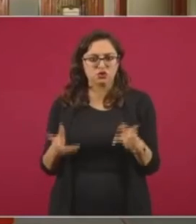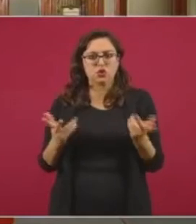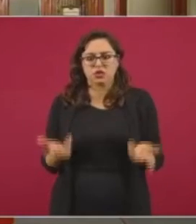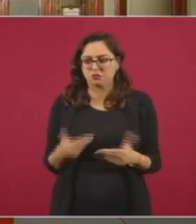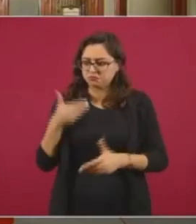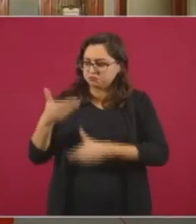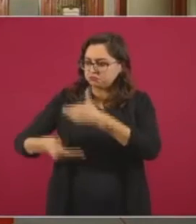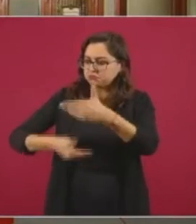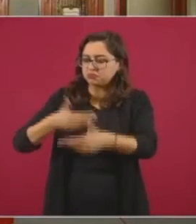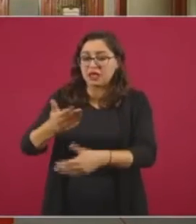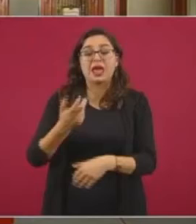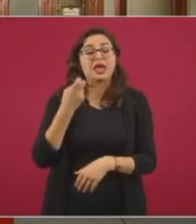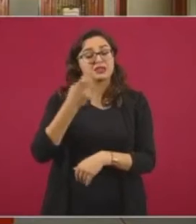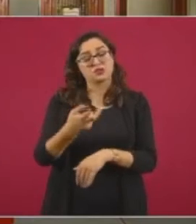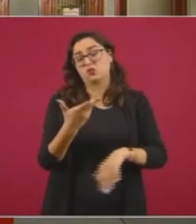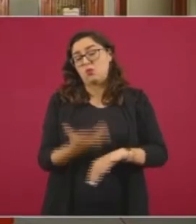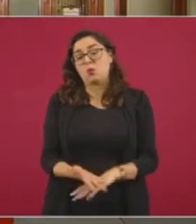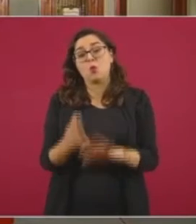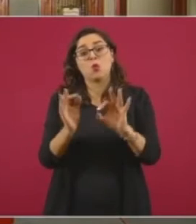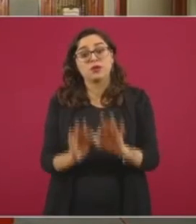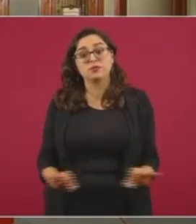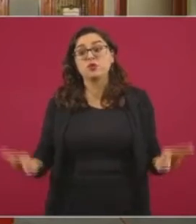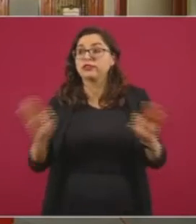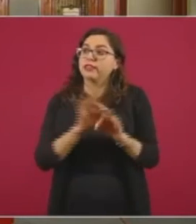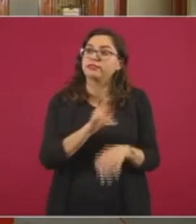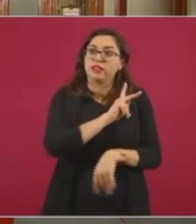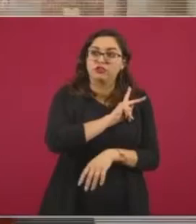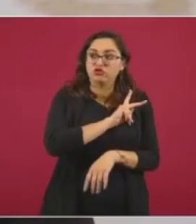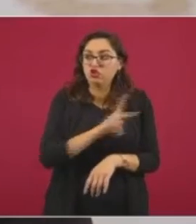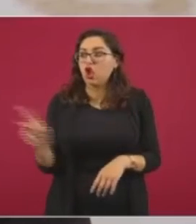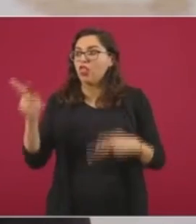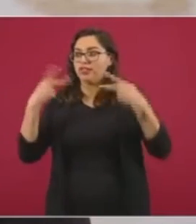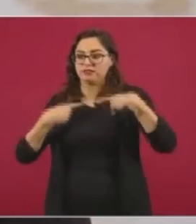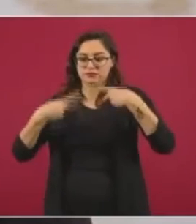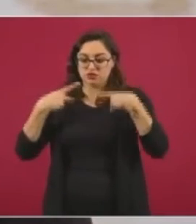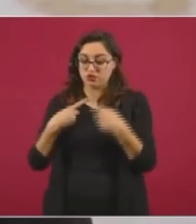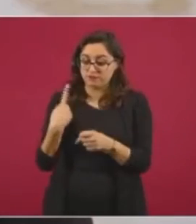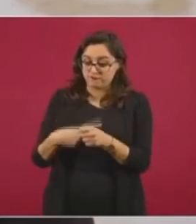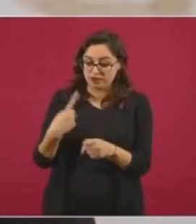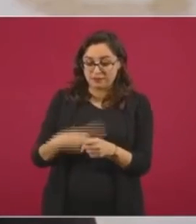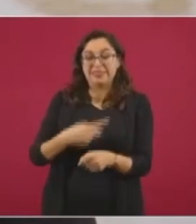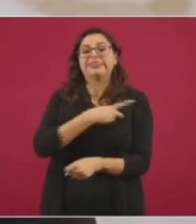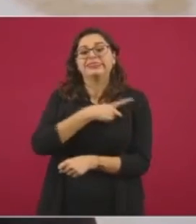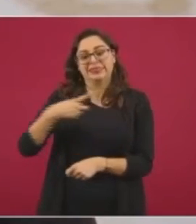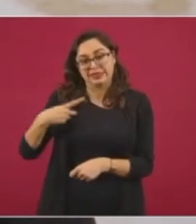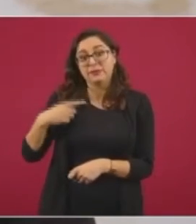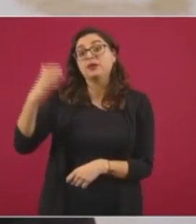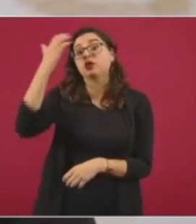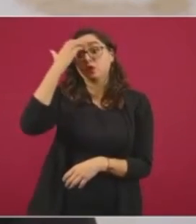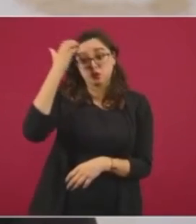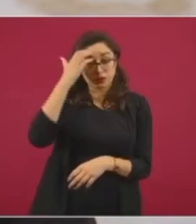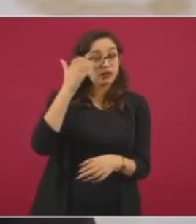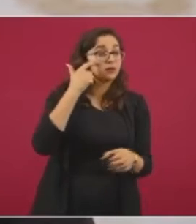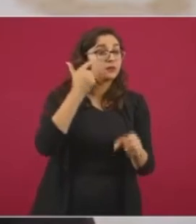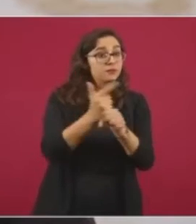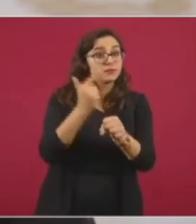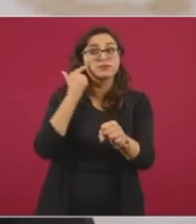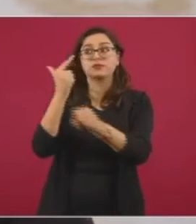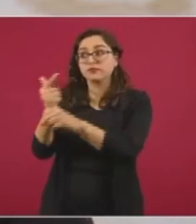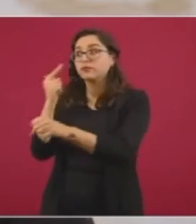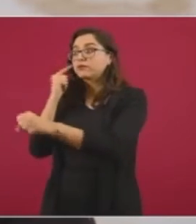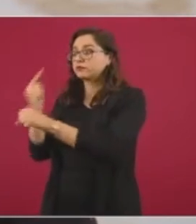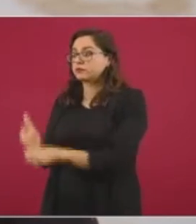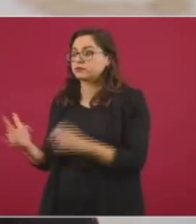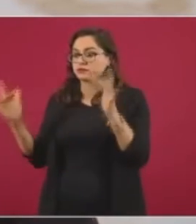sobrevida. Entonces, es fundamental hacer un llamado a que podamos identificar a estas personas y que se les pueda